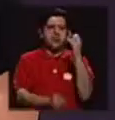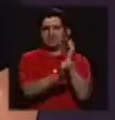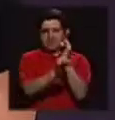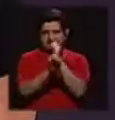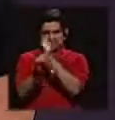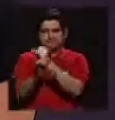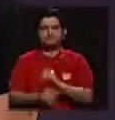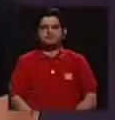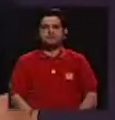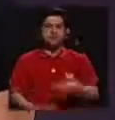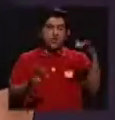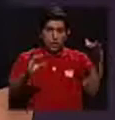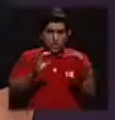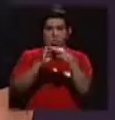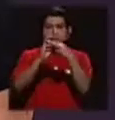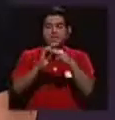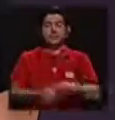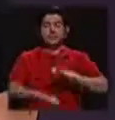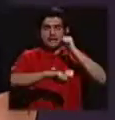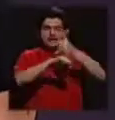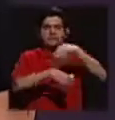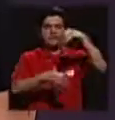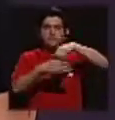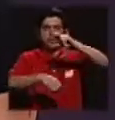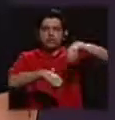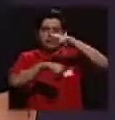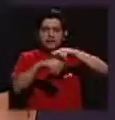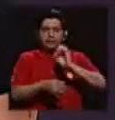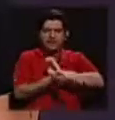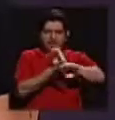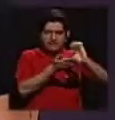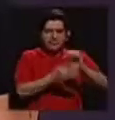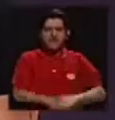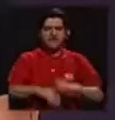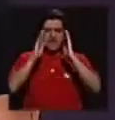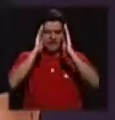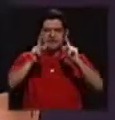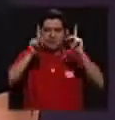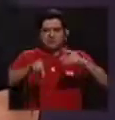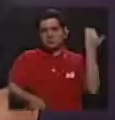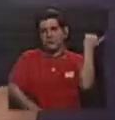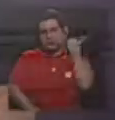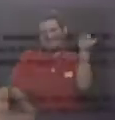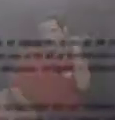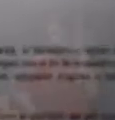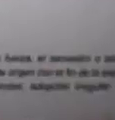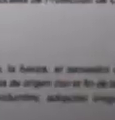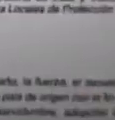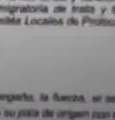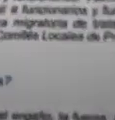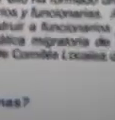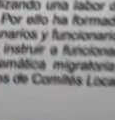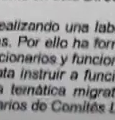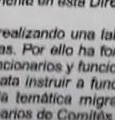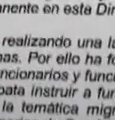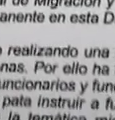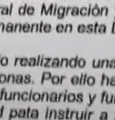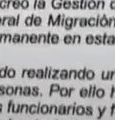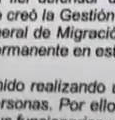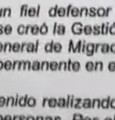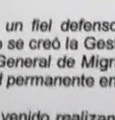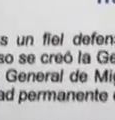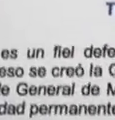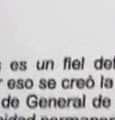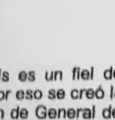otros. A eso se une la creación del Fondo Nacional de Prevención y Atención de las Víctimas de Trata de Personas, la cual